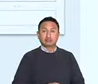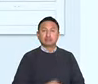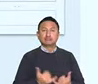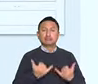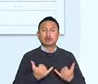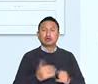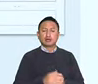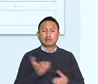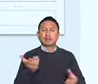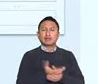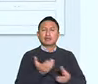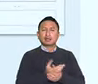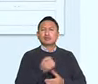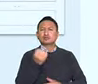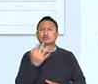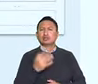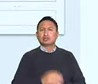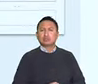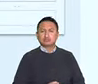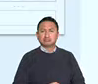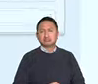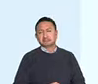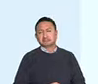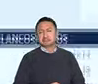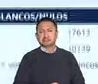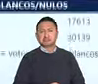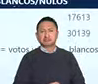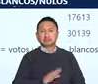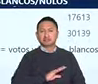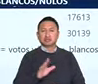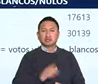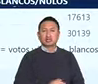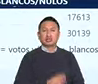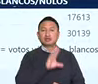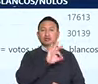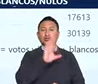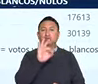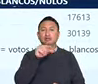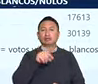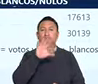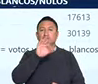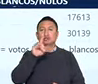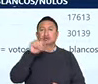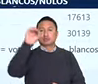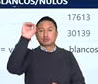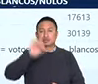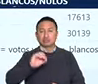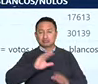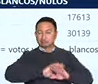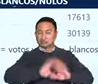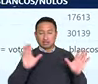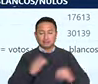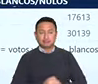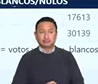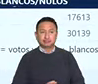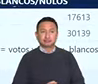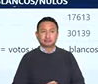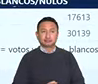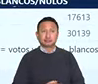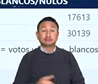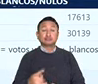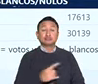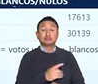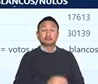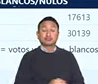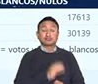el momento lo escrutado. 95% 0%. Ya está, eso es ya una. También en la Concordia también cuentan